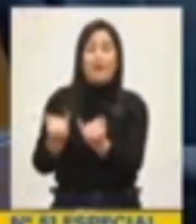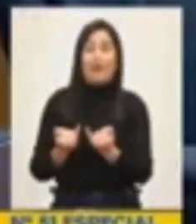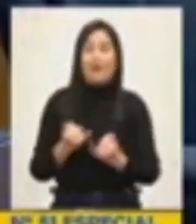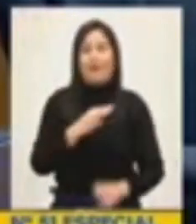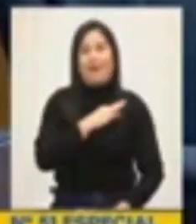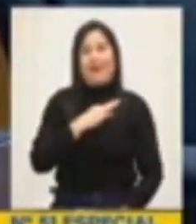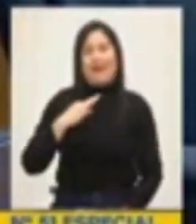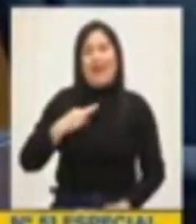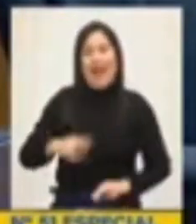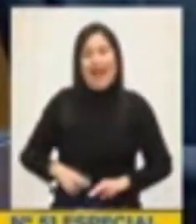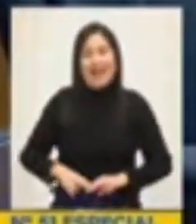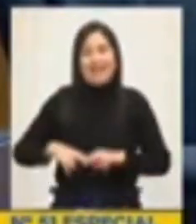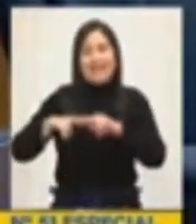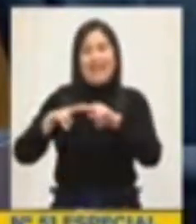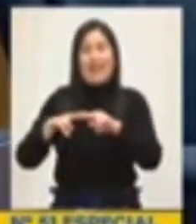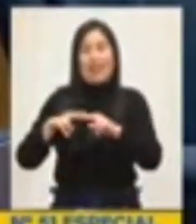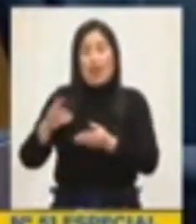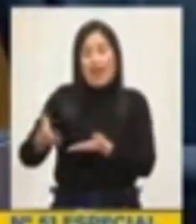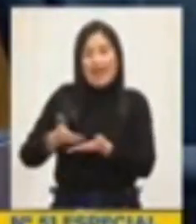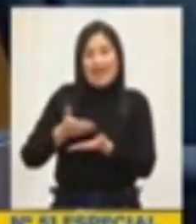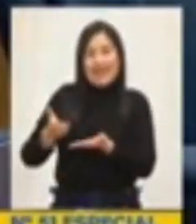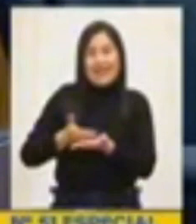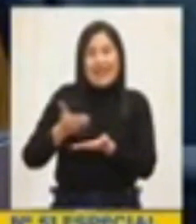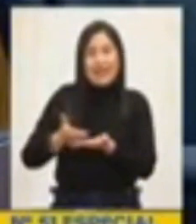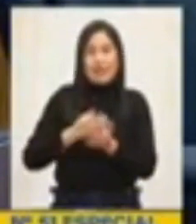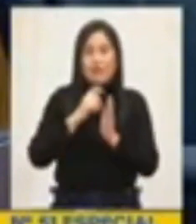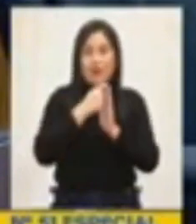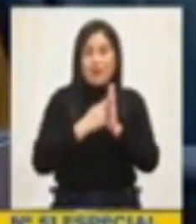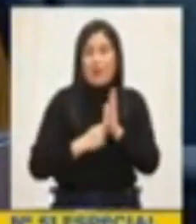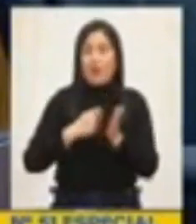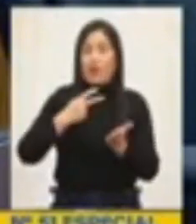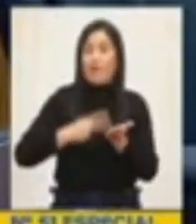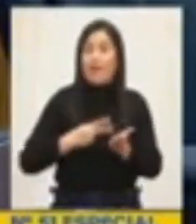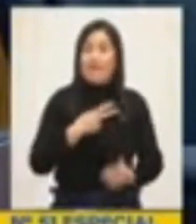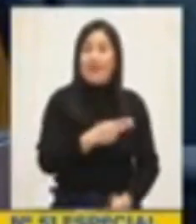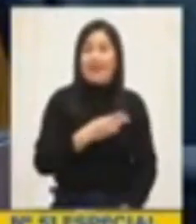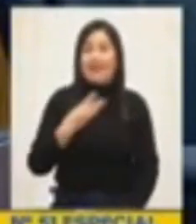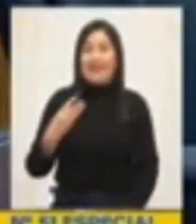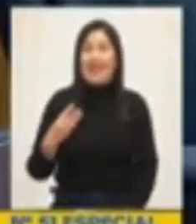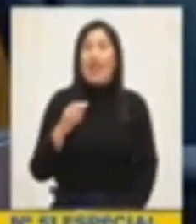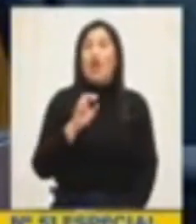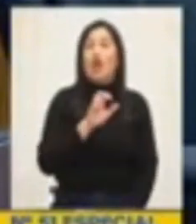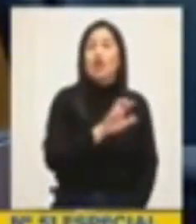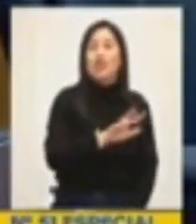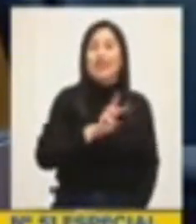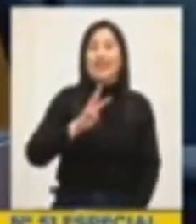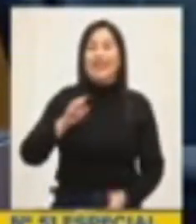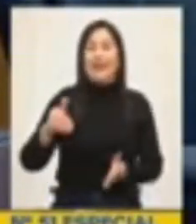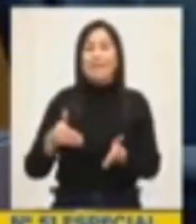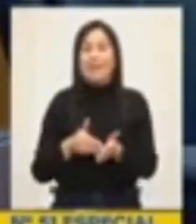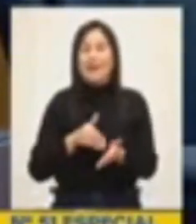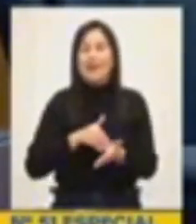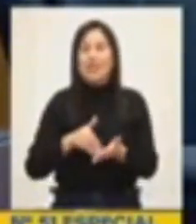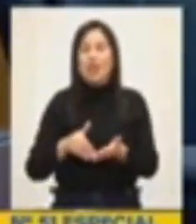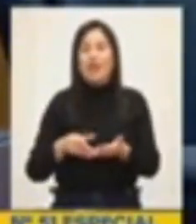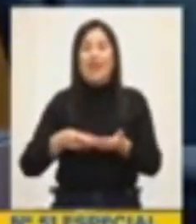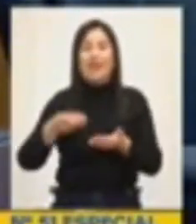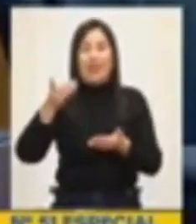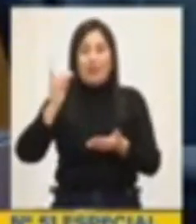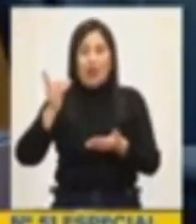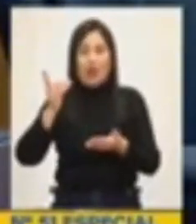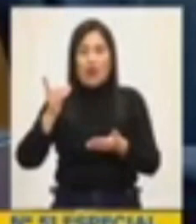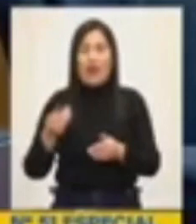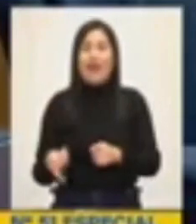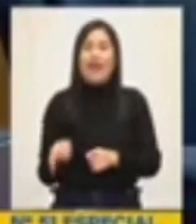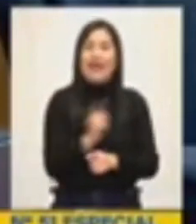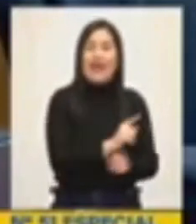de Hacienda, los ingresos proyectados para el presupuesto 2023 son de 83.000 millones de dólares y ya el ministro dice que le faltan 2.000